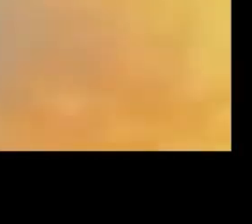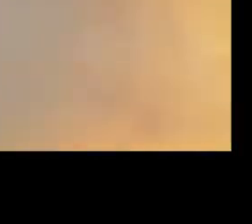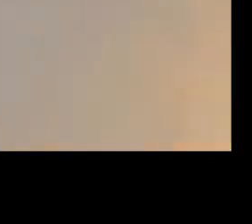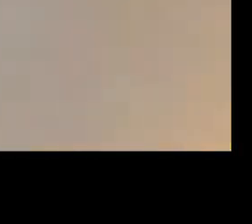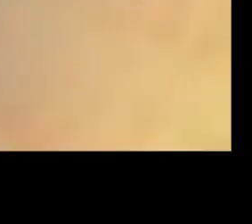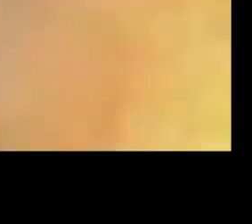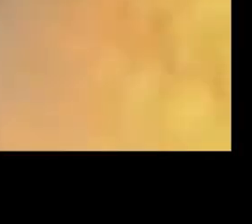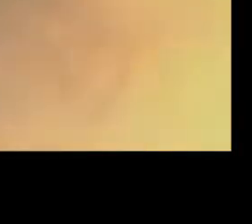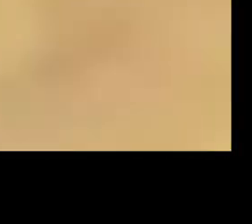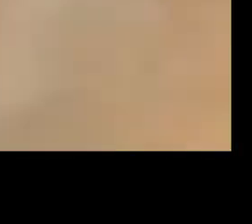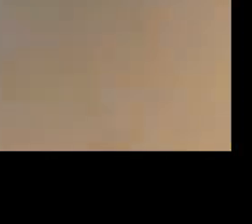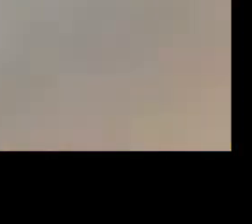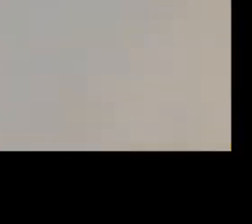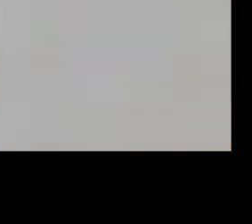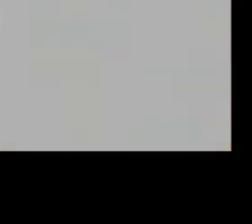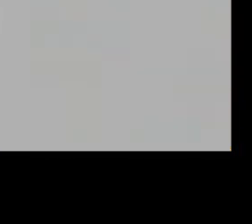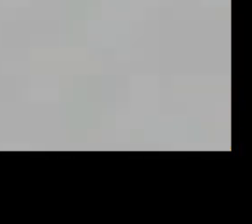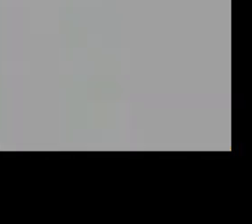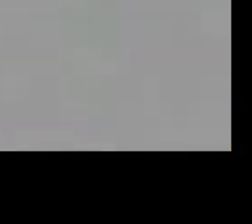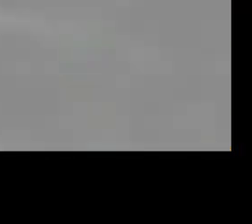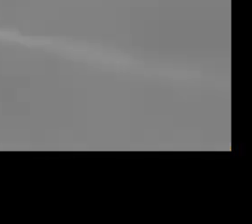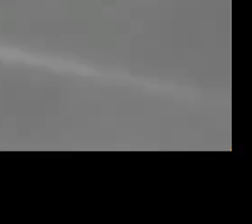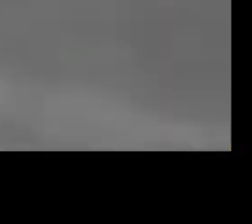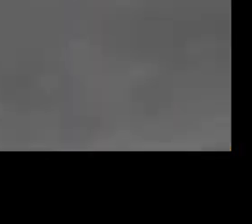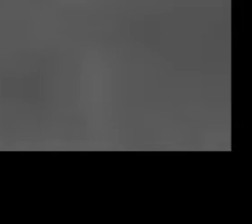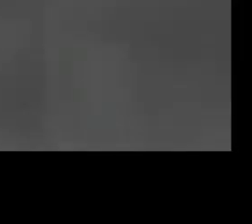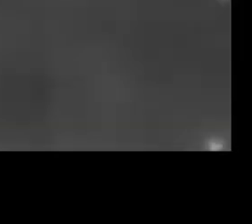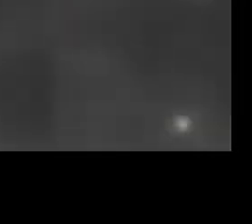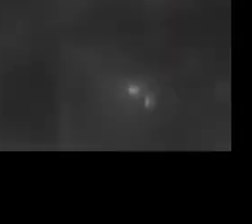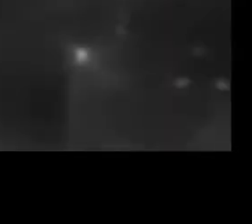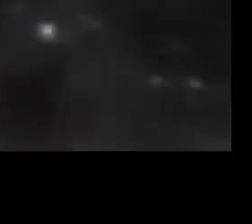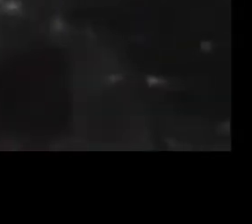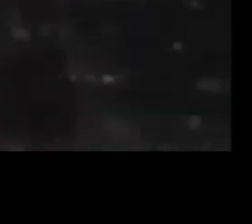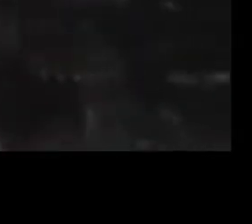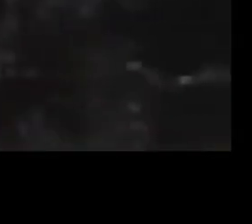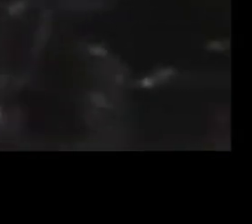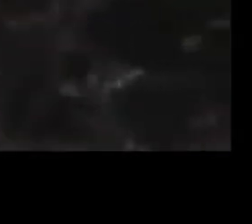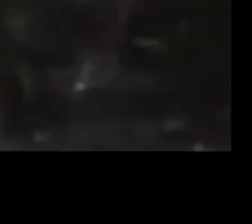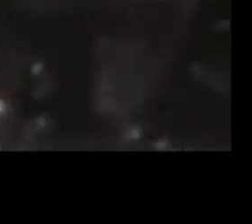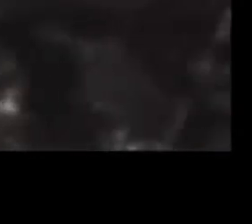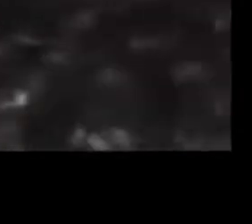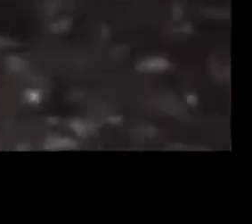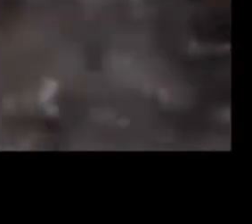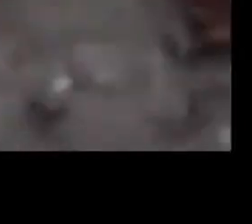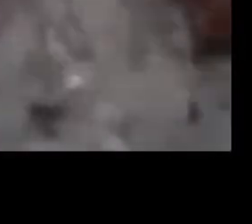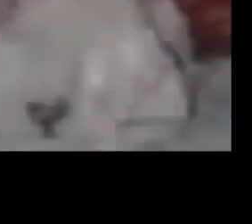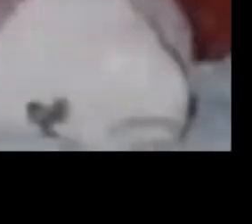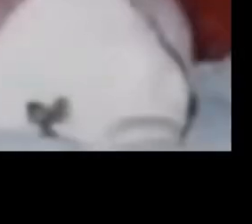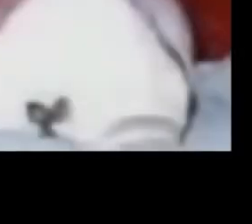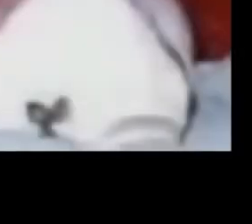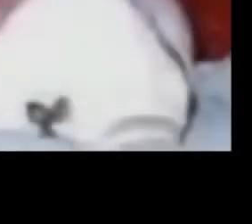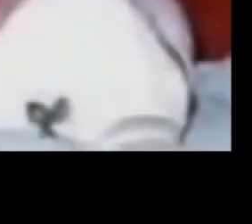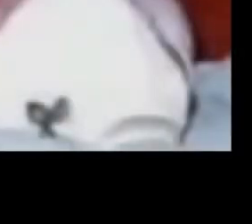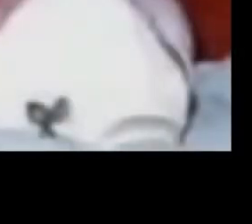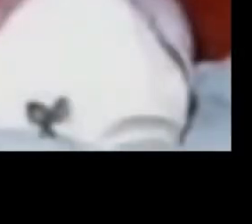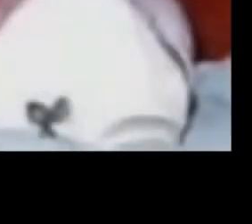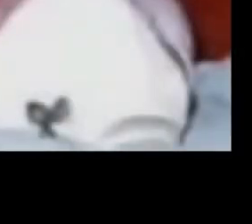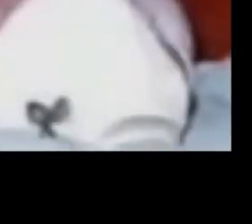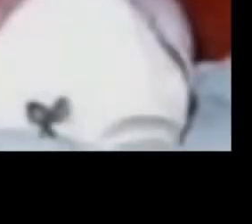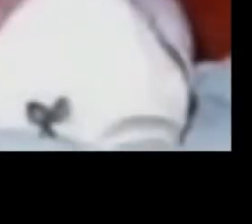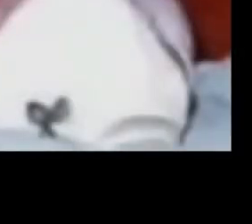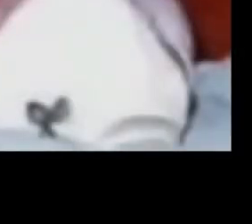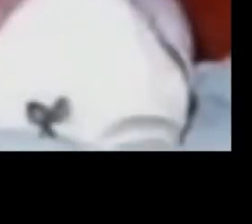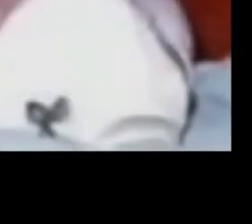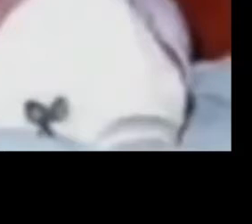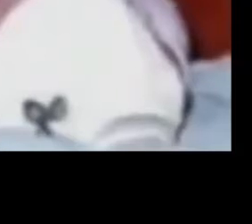cerebro, son procesados en las imágenes que el ojo ha percibido. Si el nervio óptico está dañado, el cerebro no podrá procesar